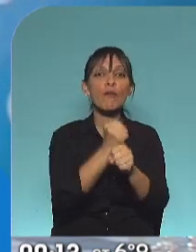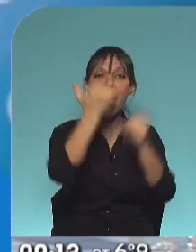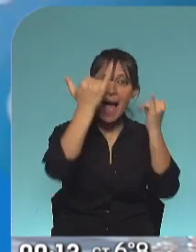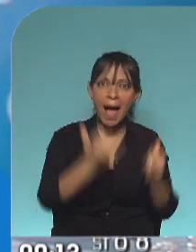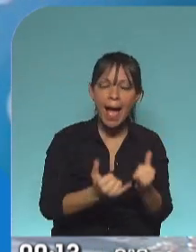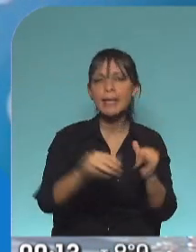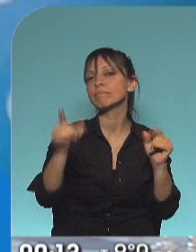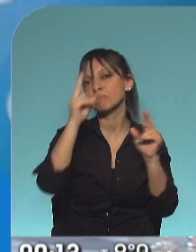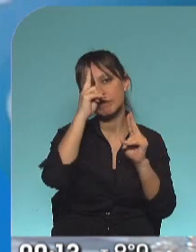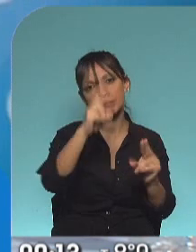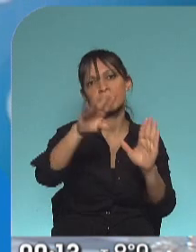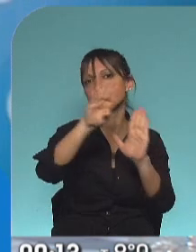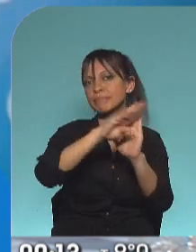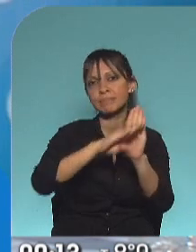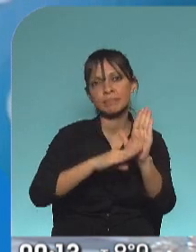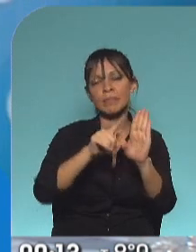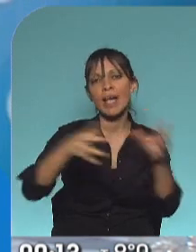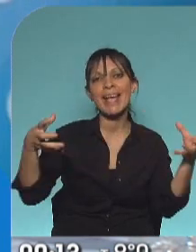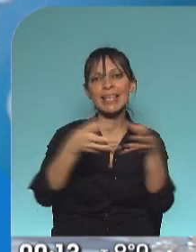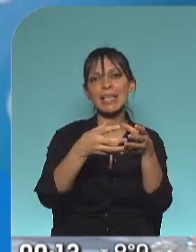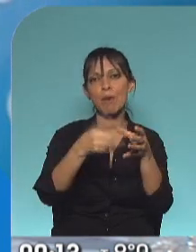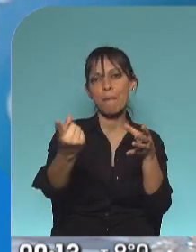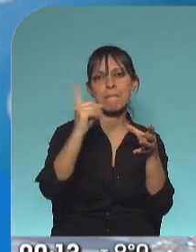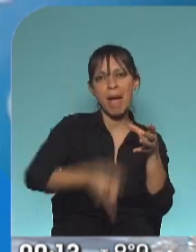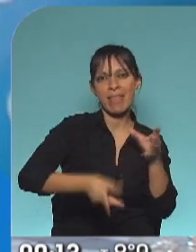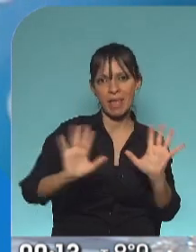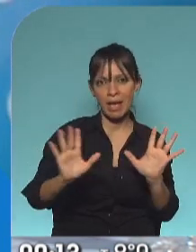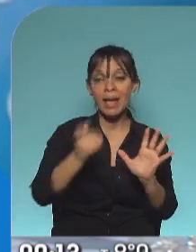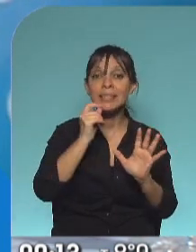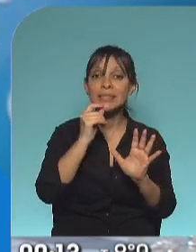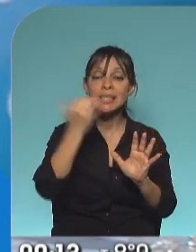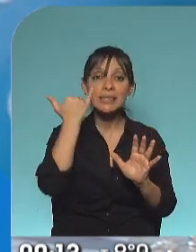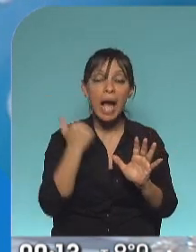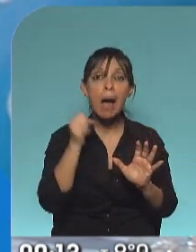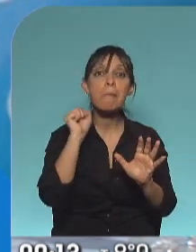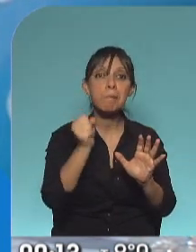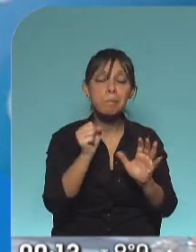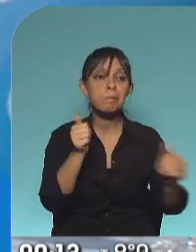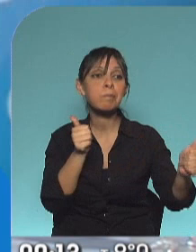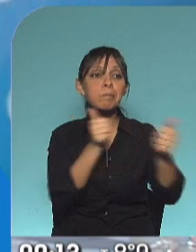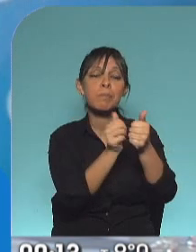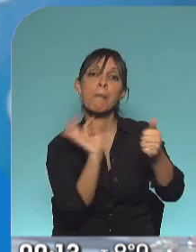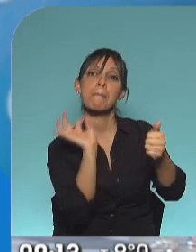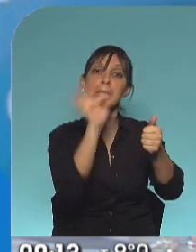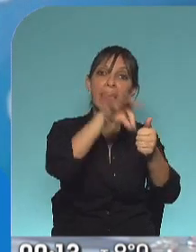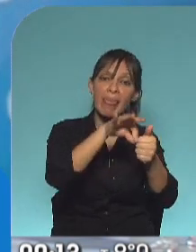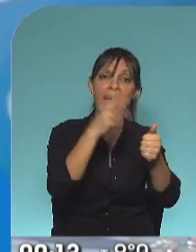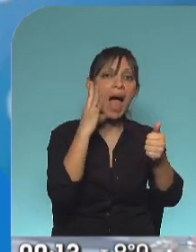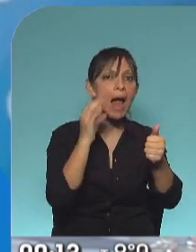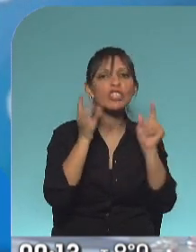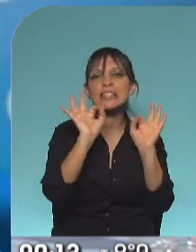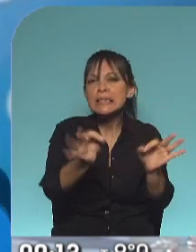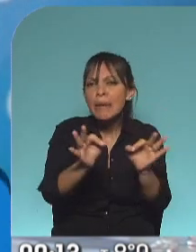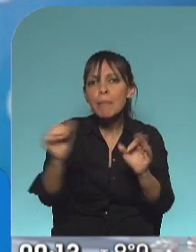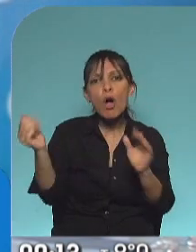las recomendaciones del equipo de salud. Si somos contacto estrecho de algún caso confirmado, 14 días en